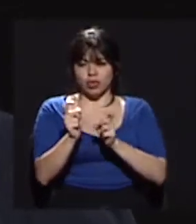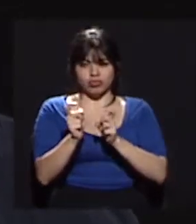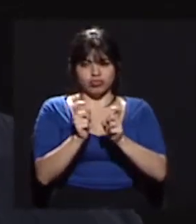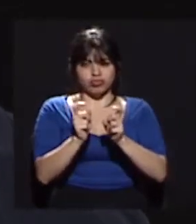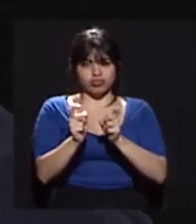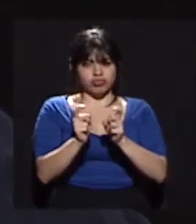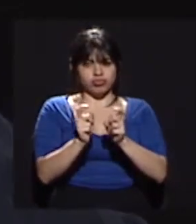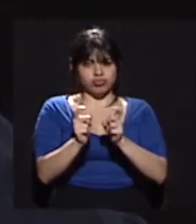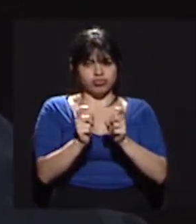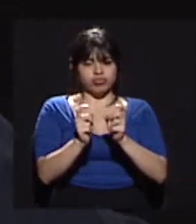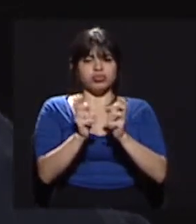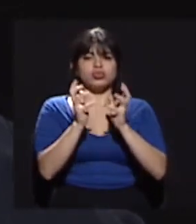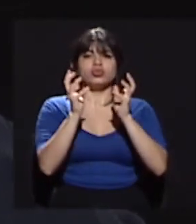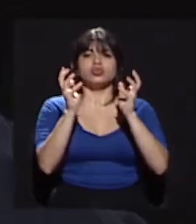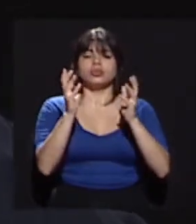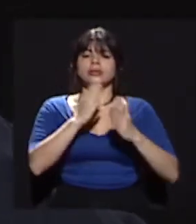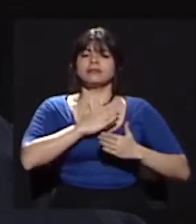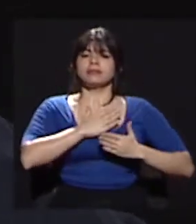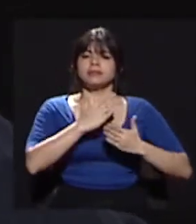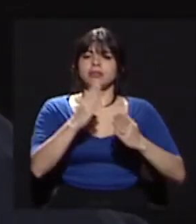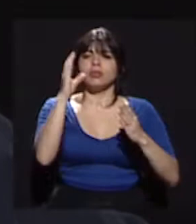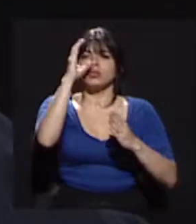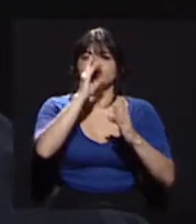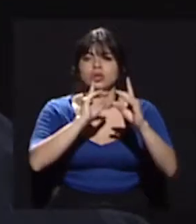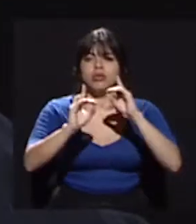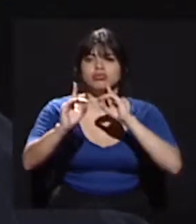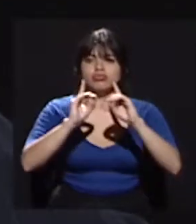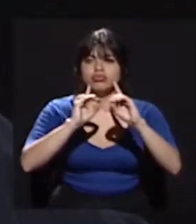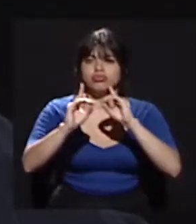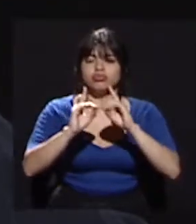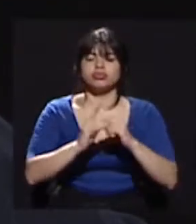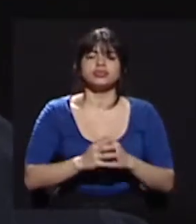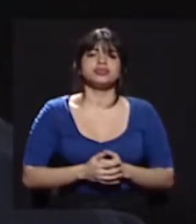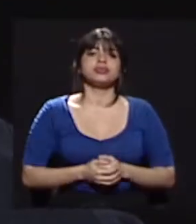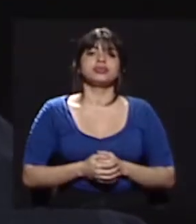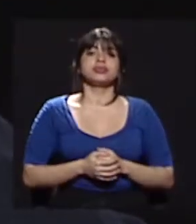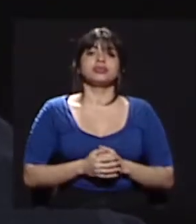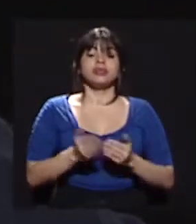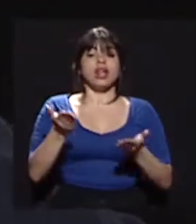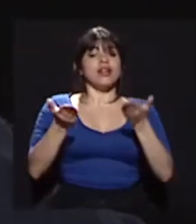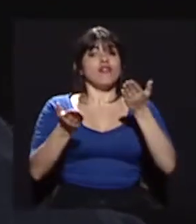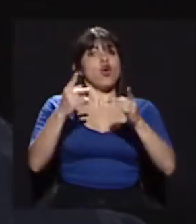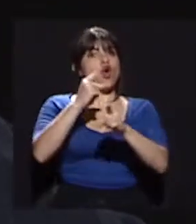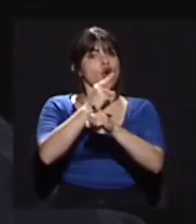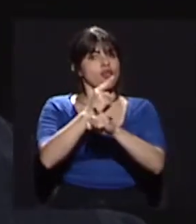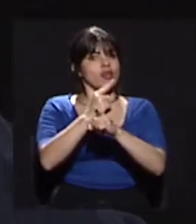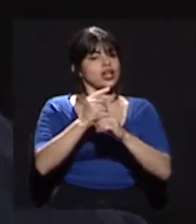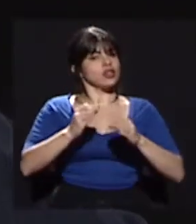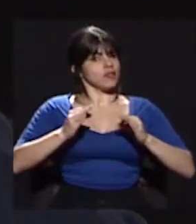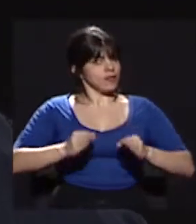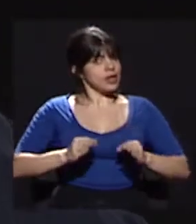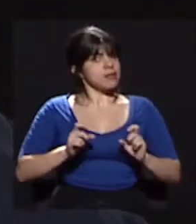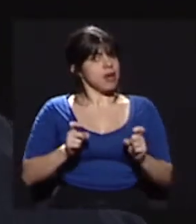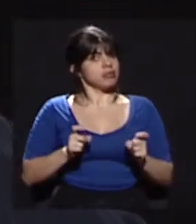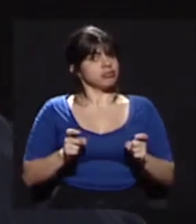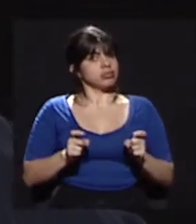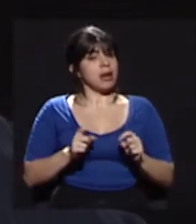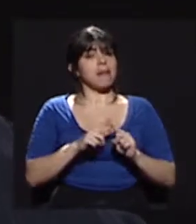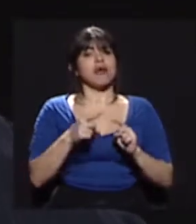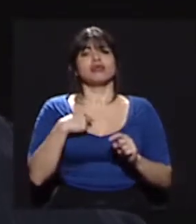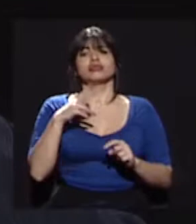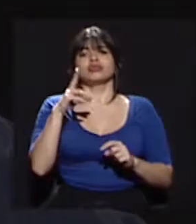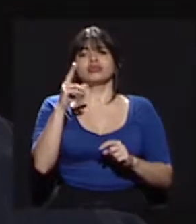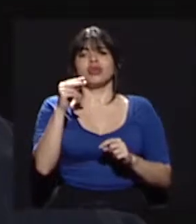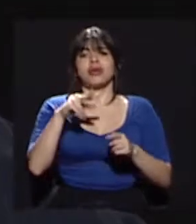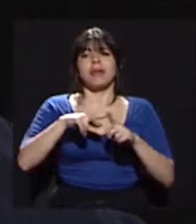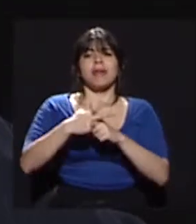muchísima disposición al diálogo con los niveles adecuados de firmeza pero yo no voy a entrar aquí